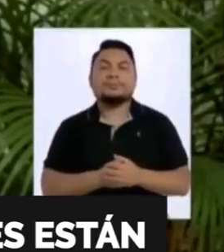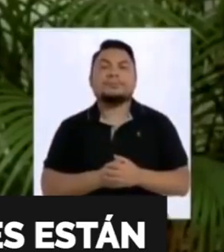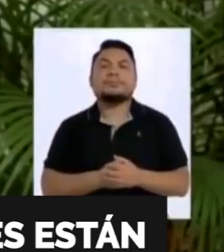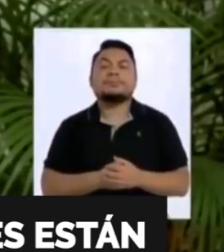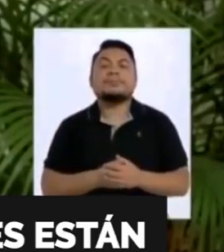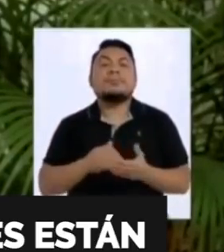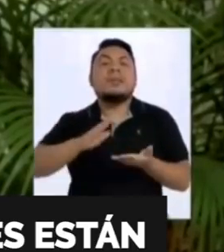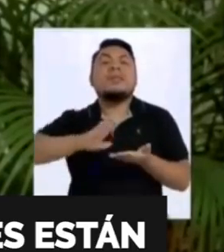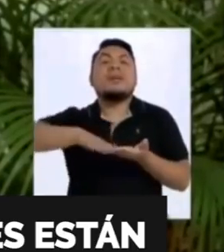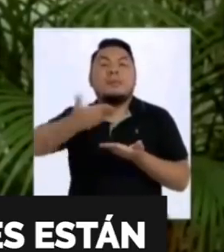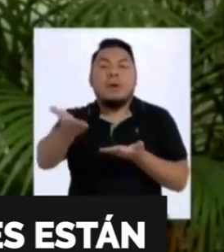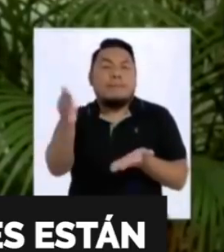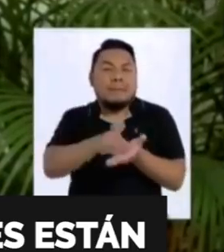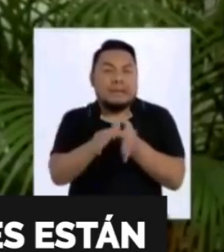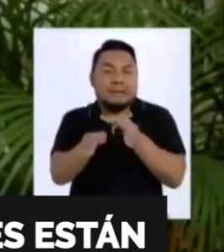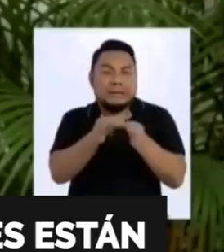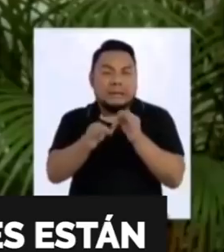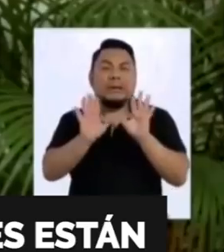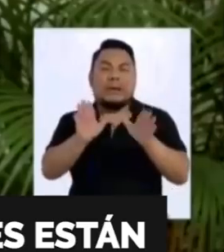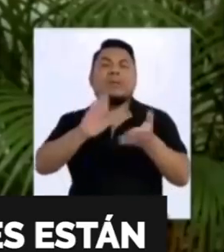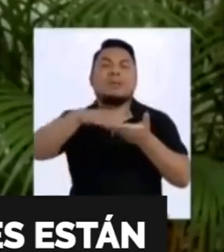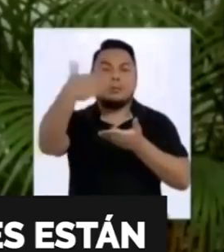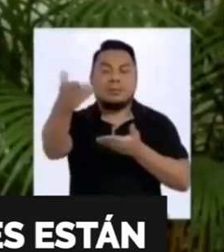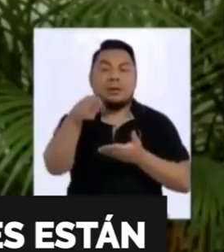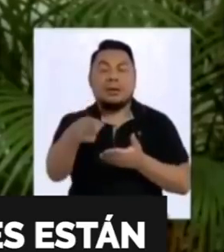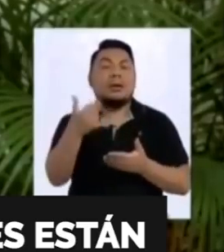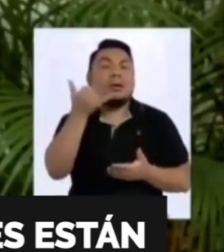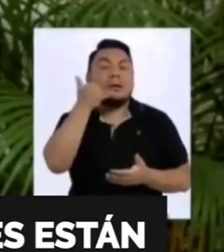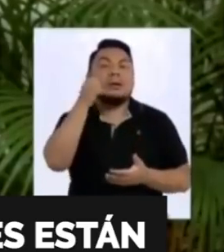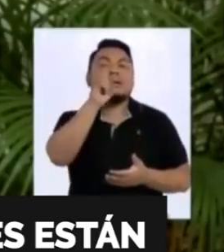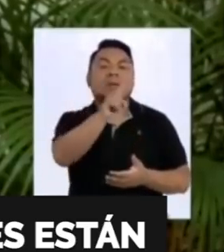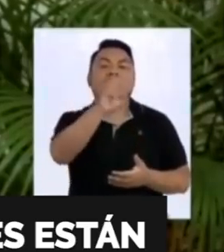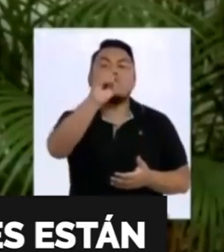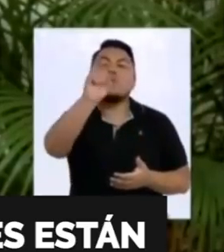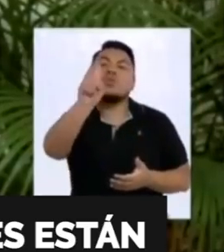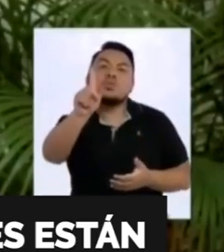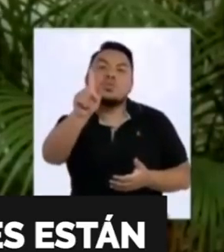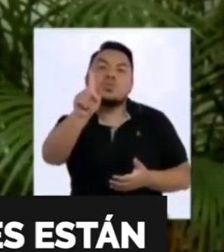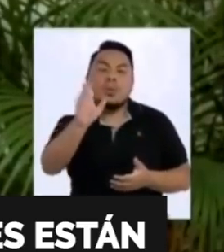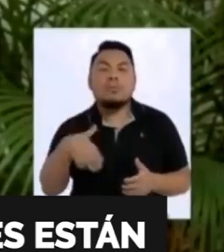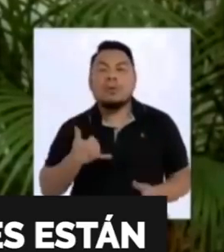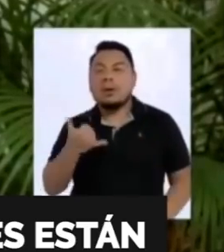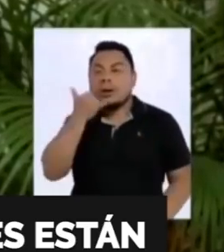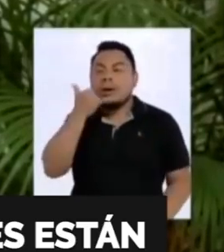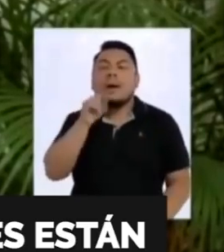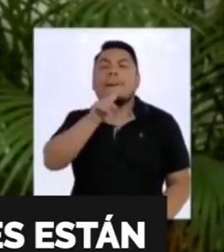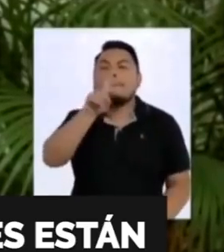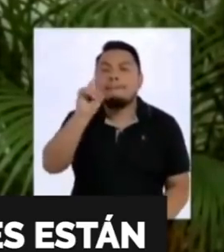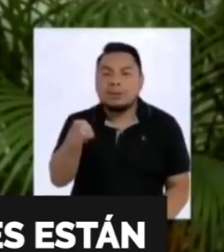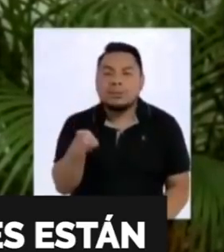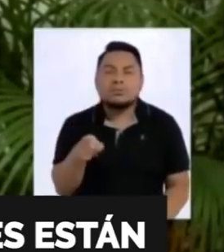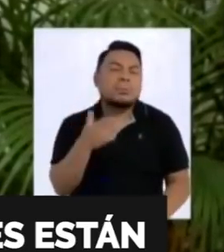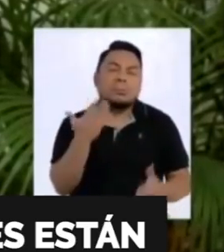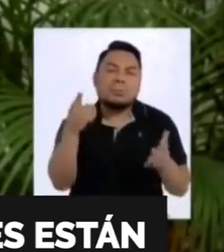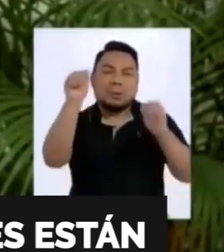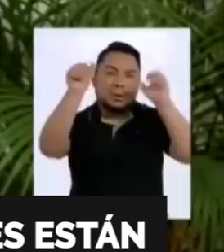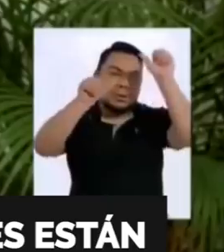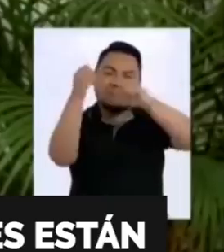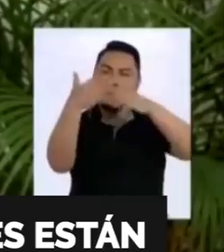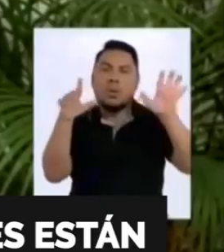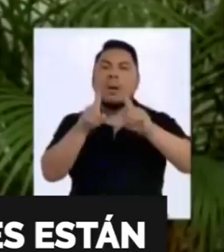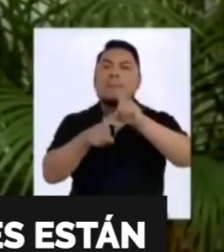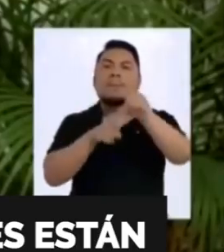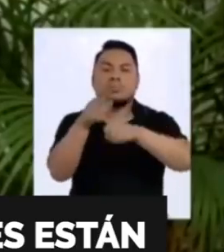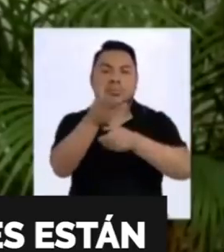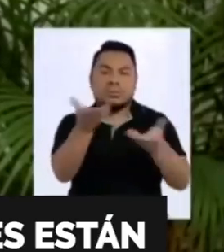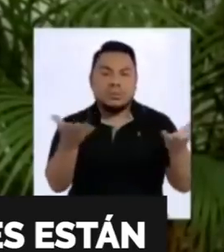más detalles los estaremos dando. Tenemos una línea también, que es la 101, donde pueden llamar para preguntar una serie, todas